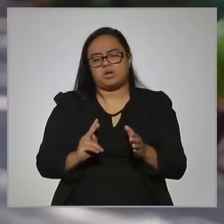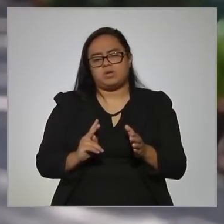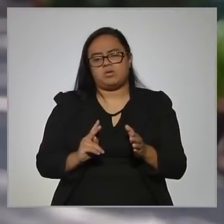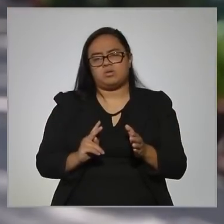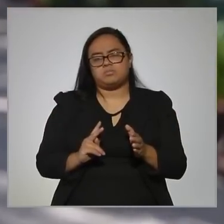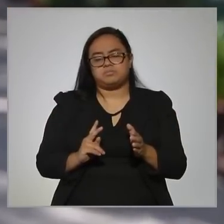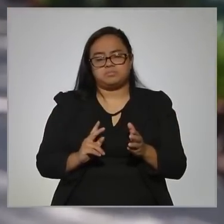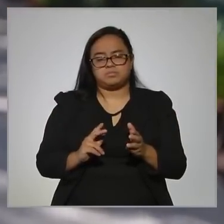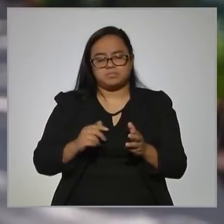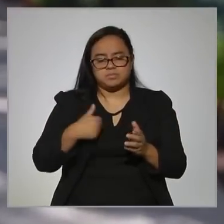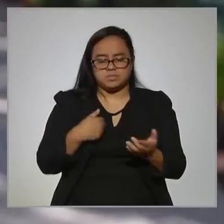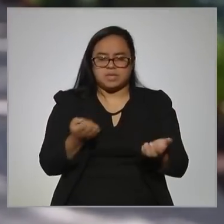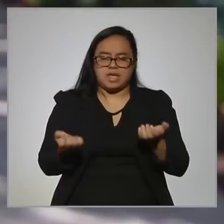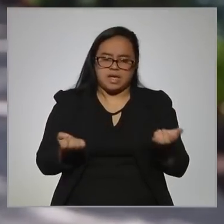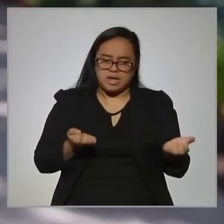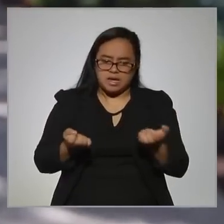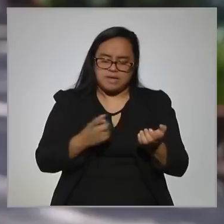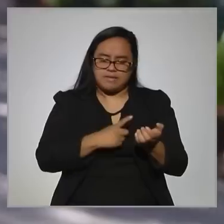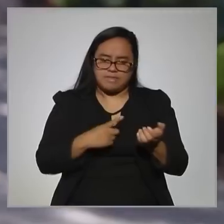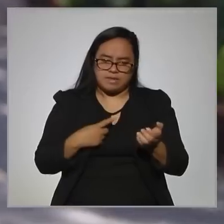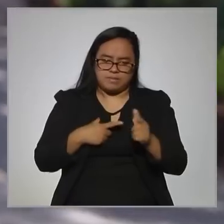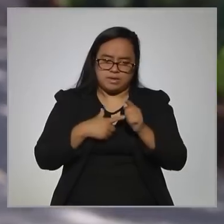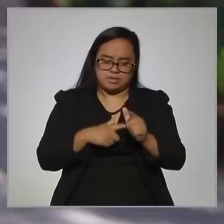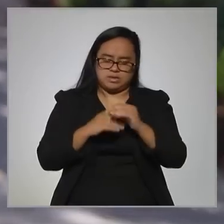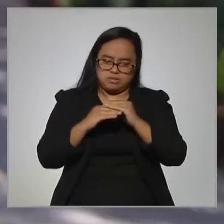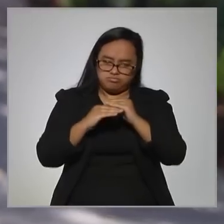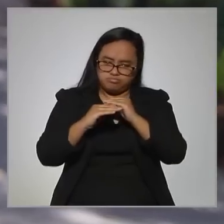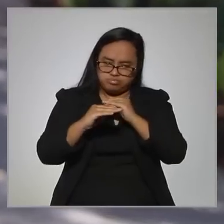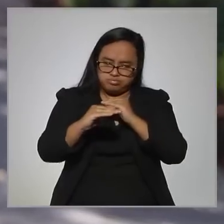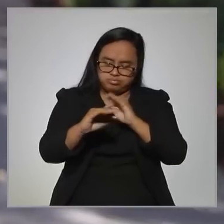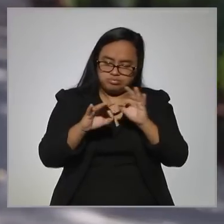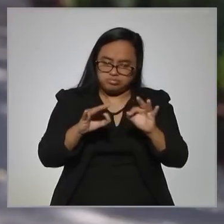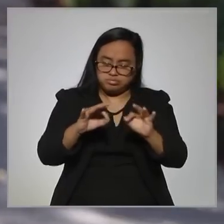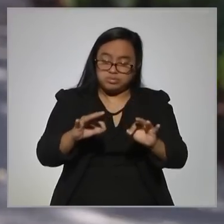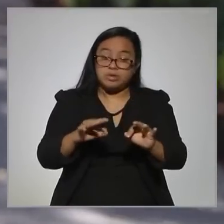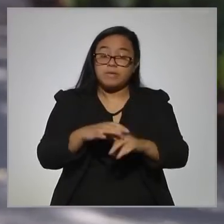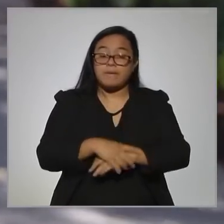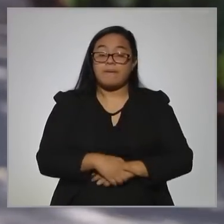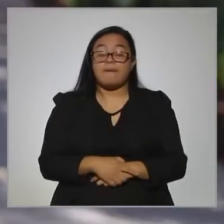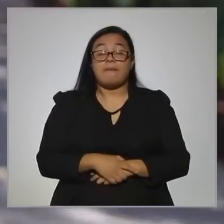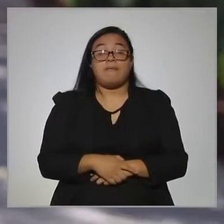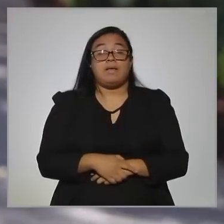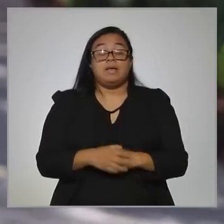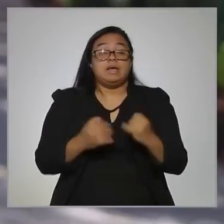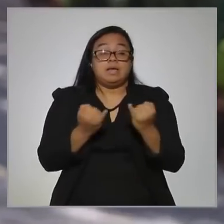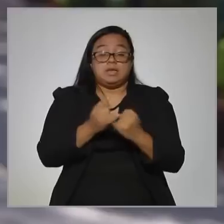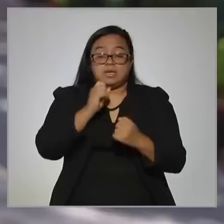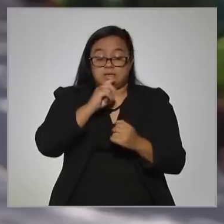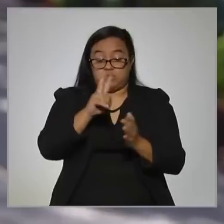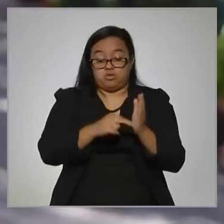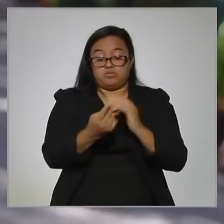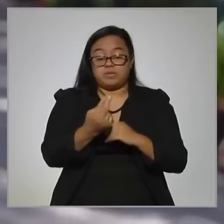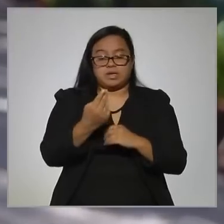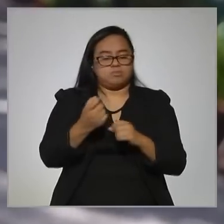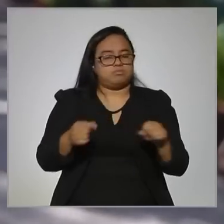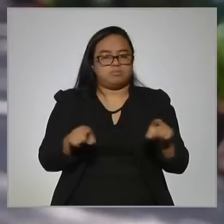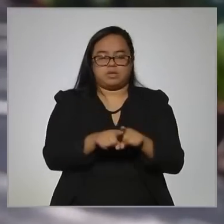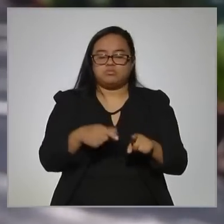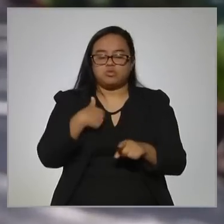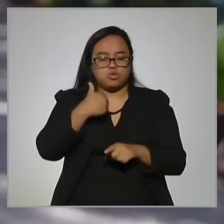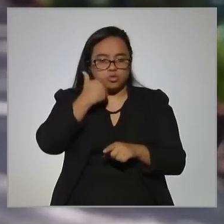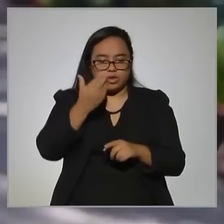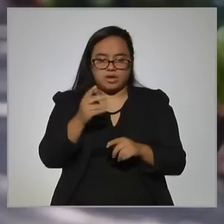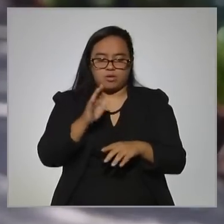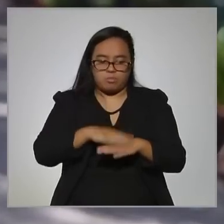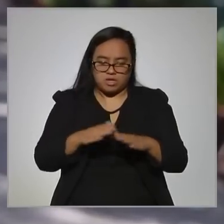Pues lo de siempre, ¿no? Hacer ejercicio, mantenerse en forma. Y pues también igual 2025 es lo mismo, quiero